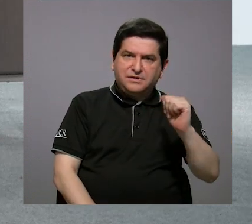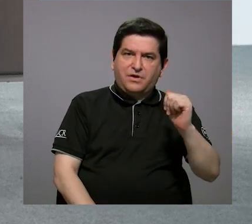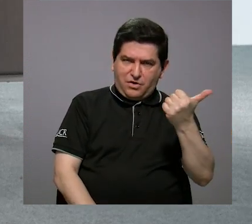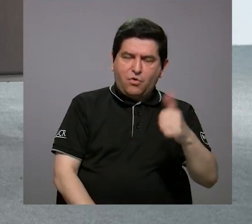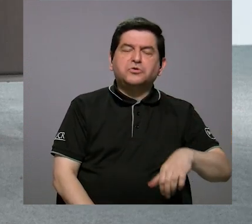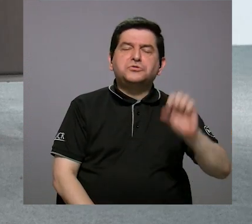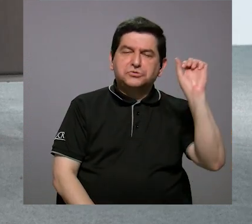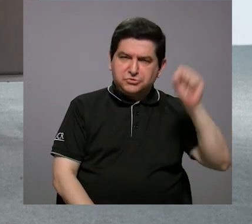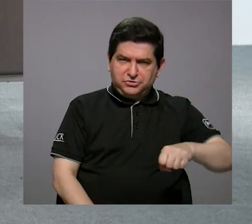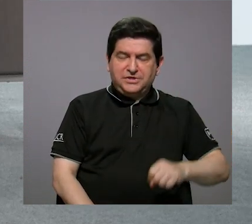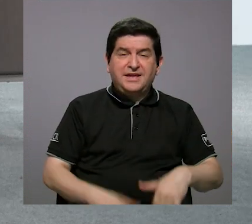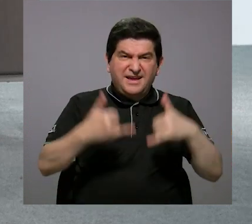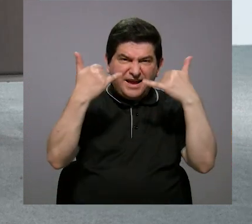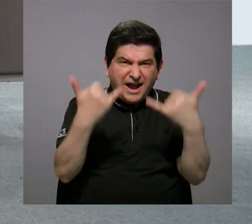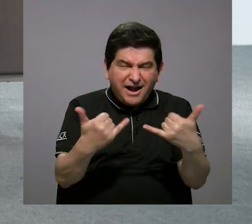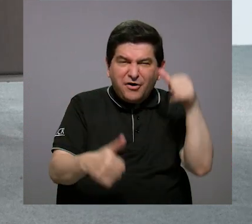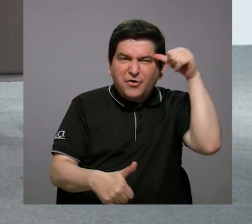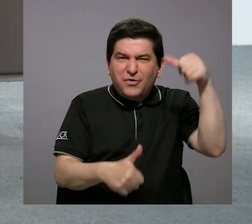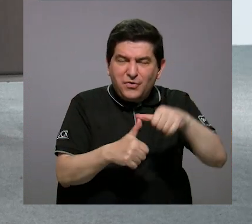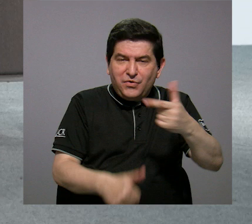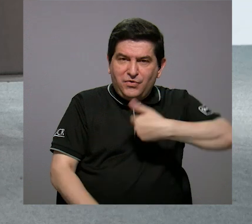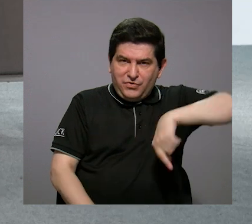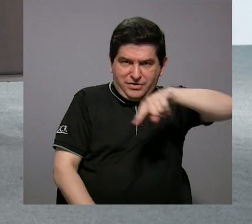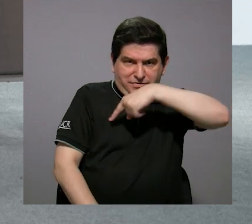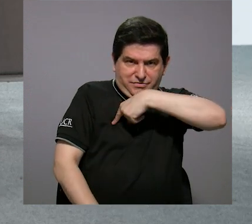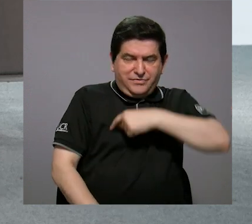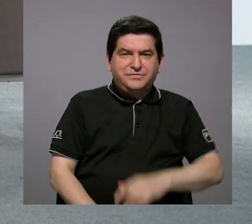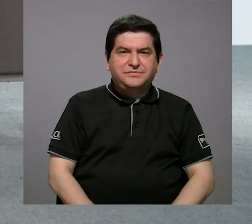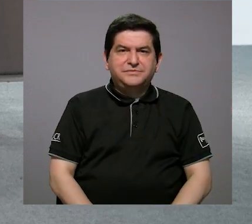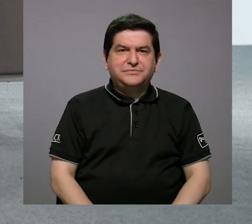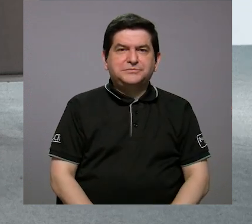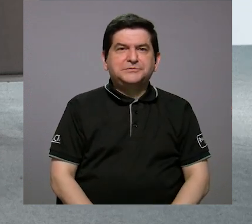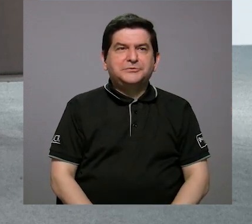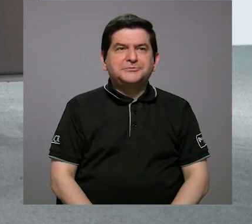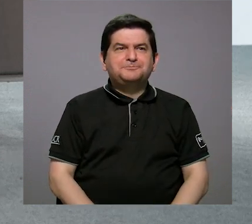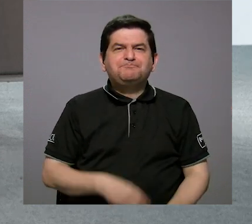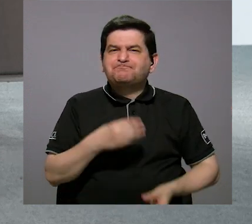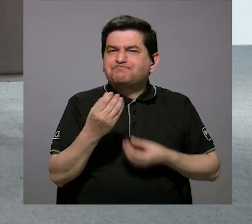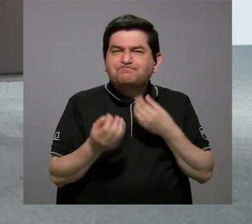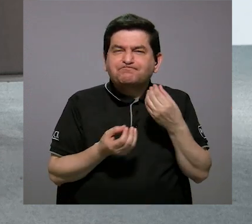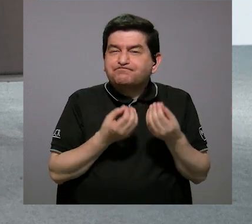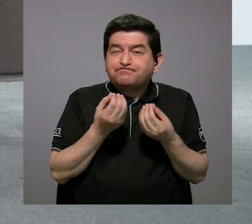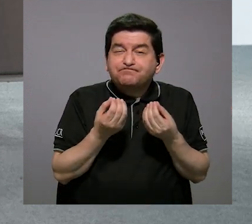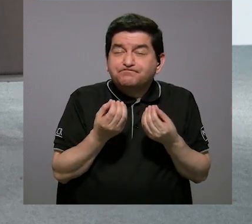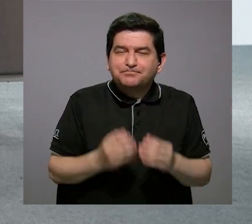otros los encontremos. En este momento hay que tener en cuenta que nosotros hicimos una